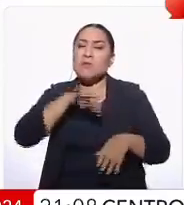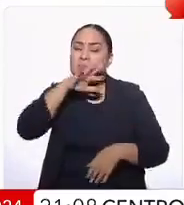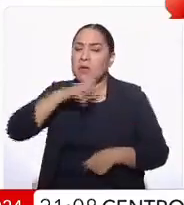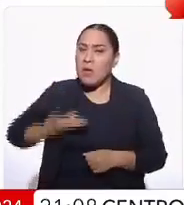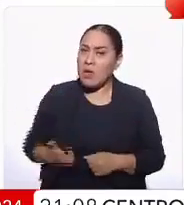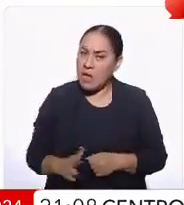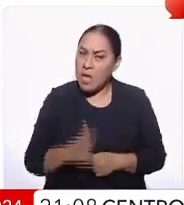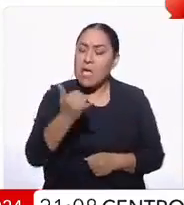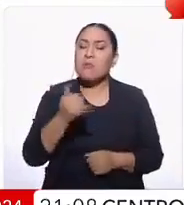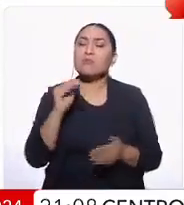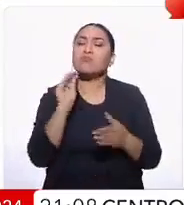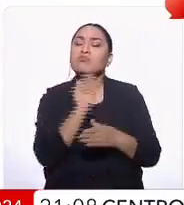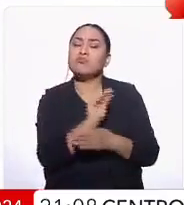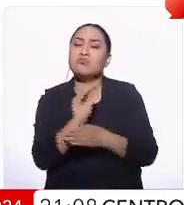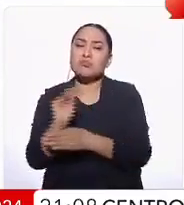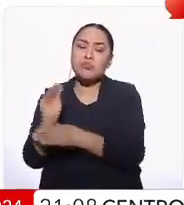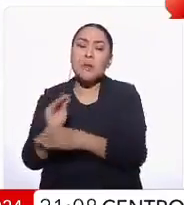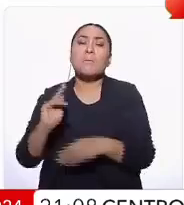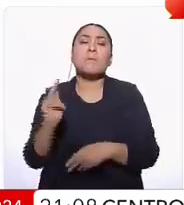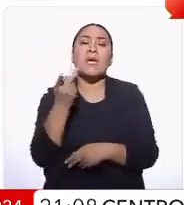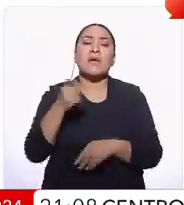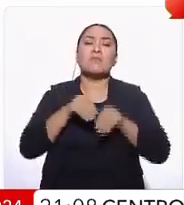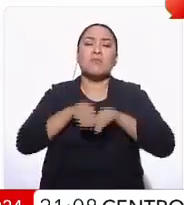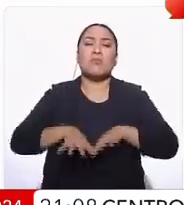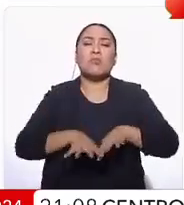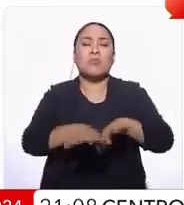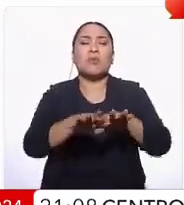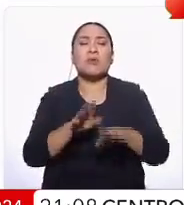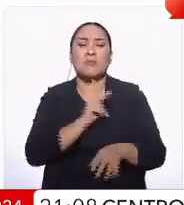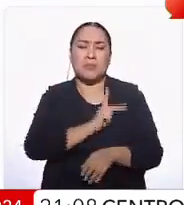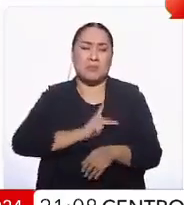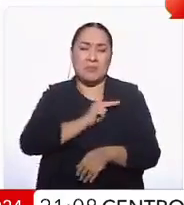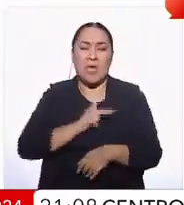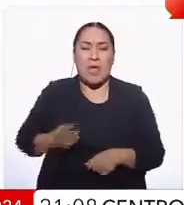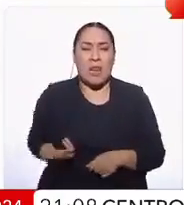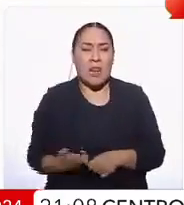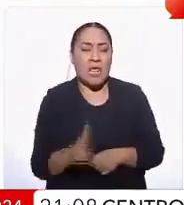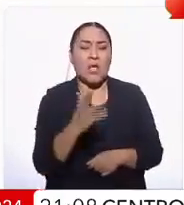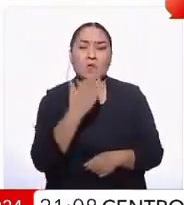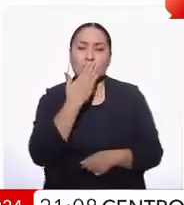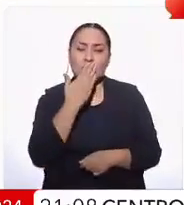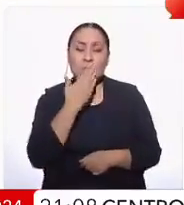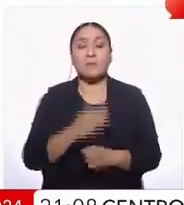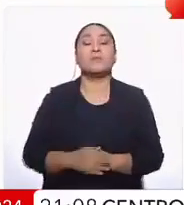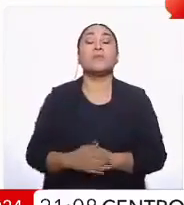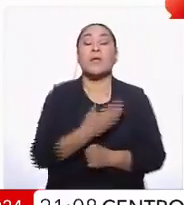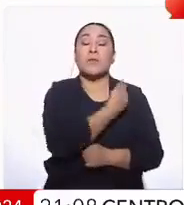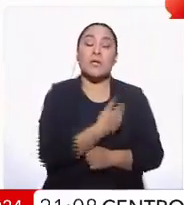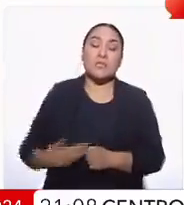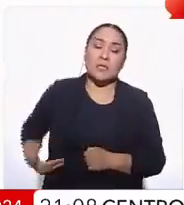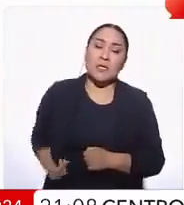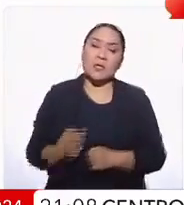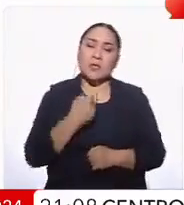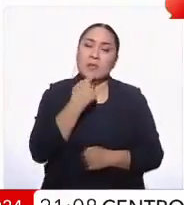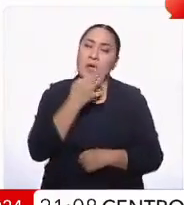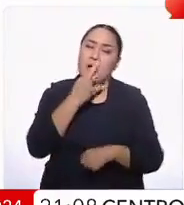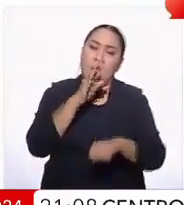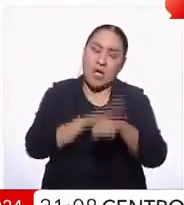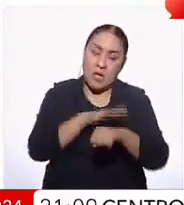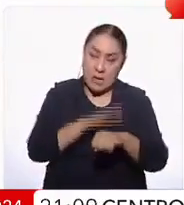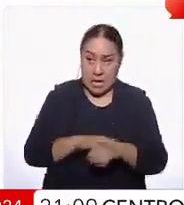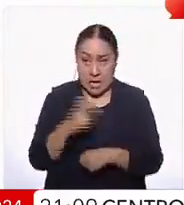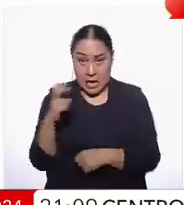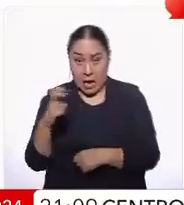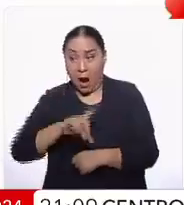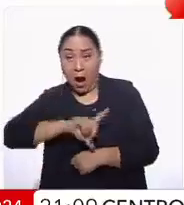conductas omisas derivado del derrame en el río Sonora. Ante ello, el presidente López Obrador garantizó que no se cerrará